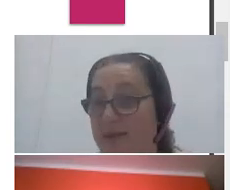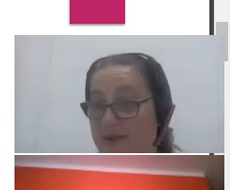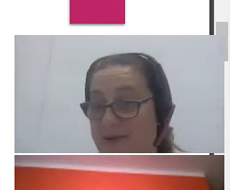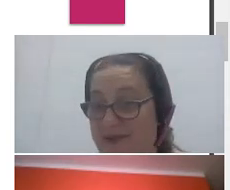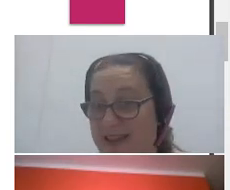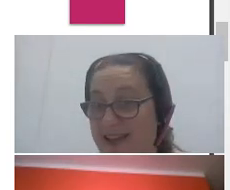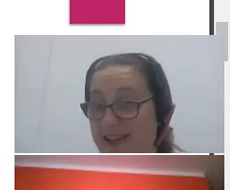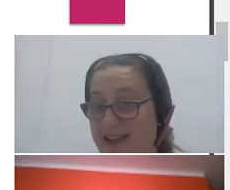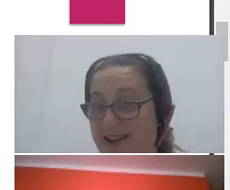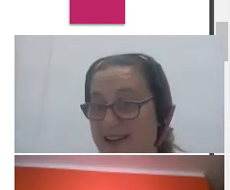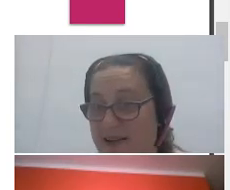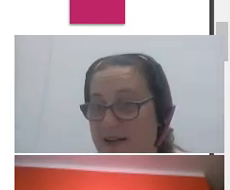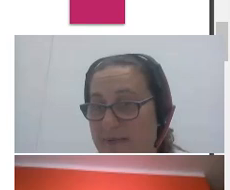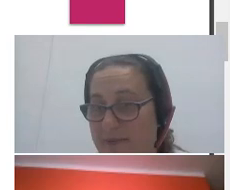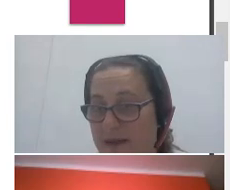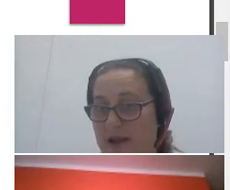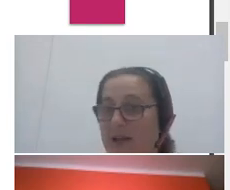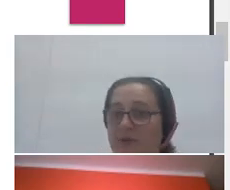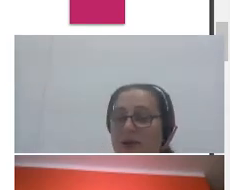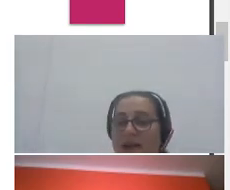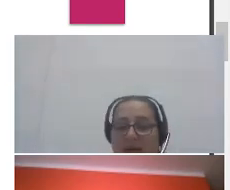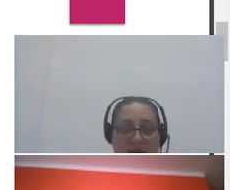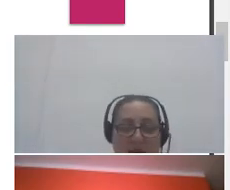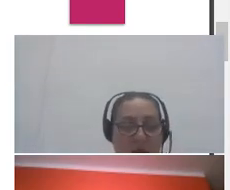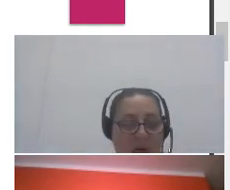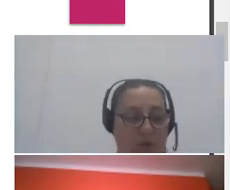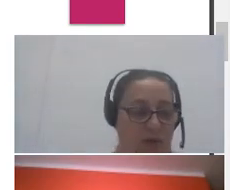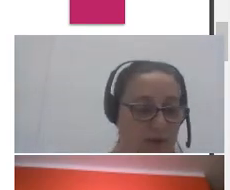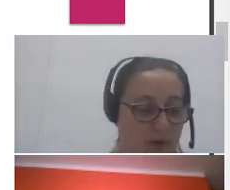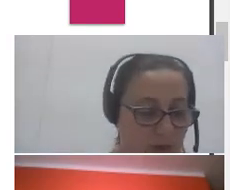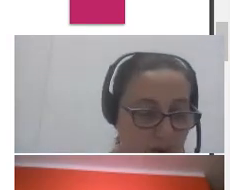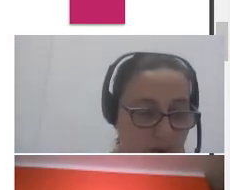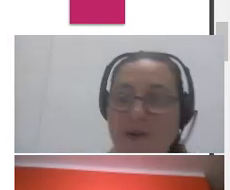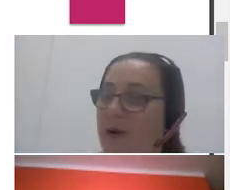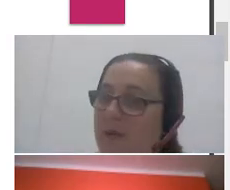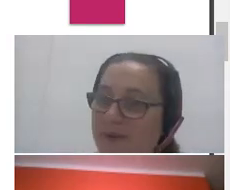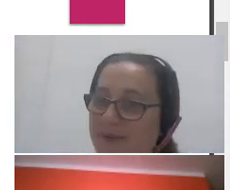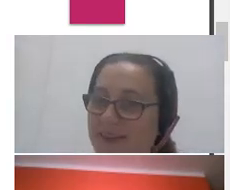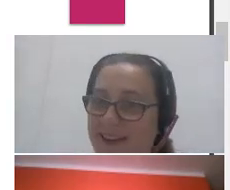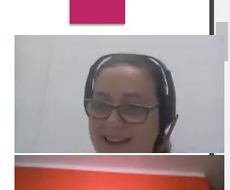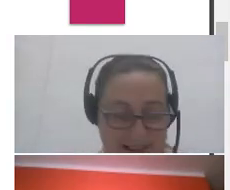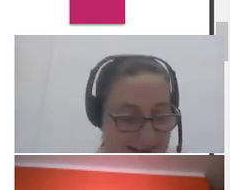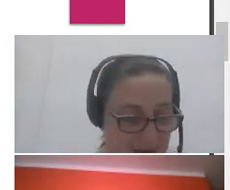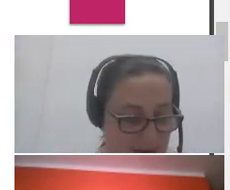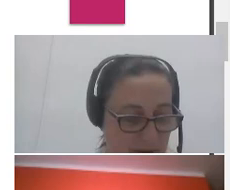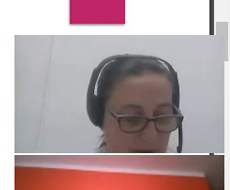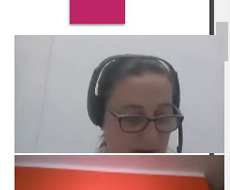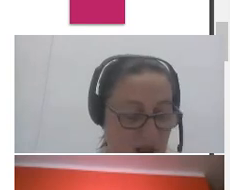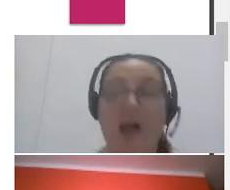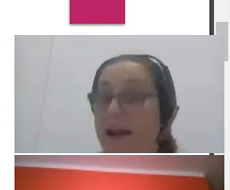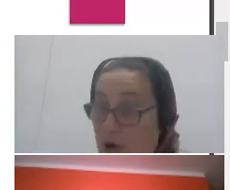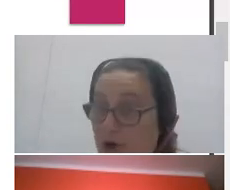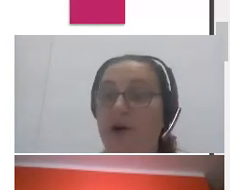que hacemos, ¿sí? Hay Y el una... matiz, ¿o no? ¿Cómo? El color de la piel